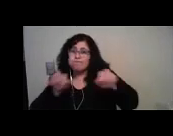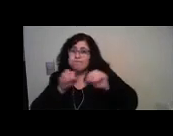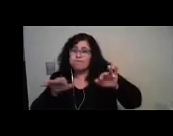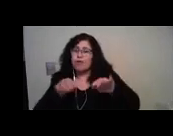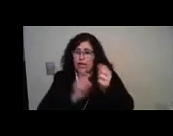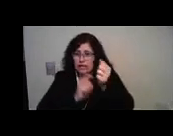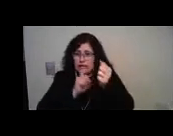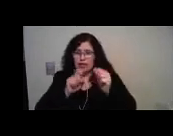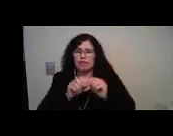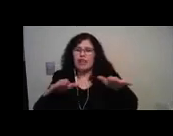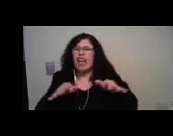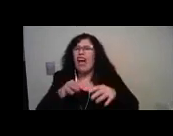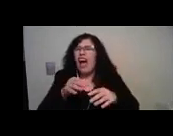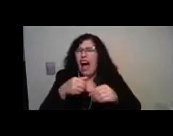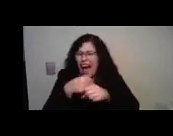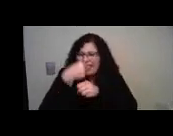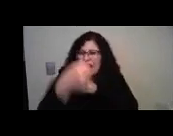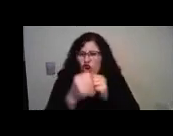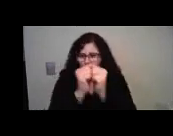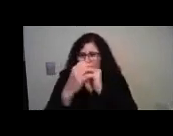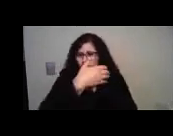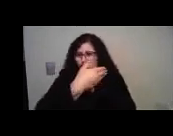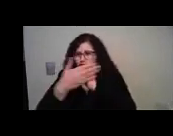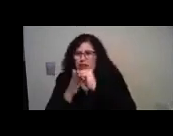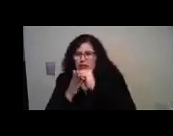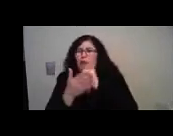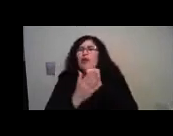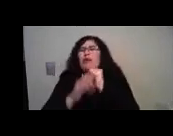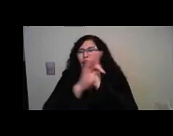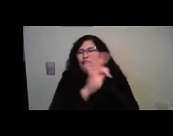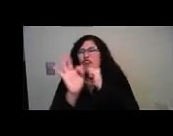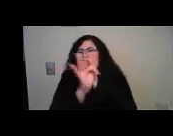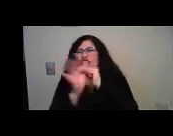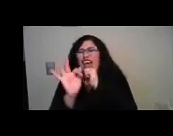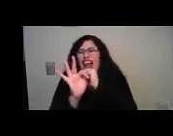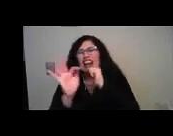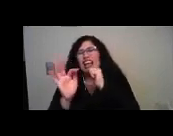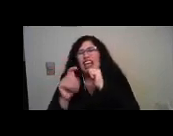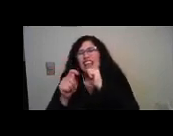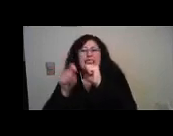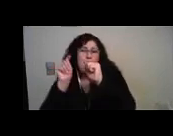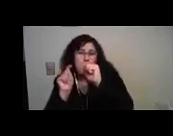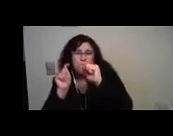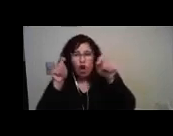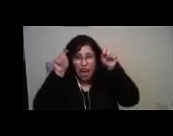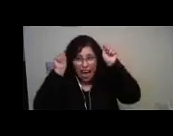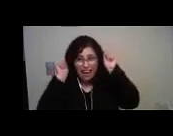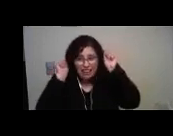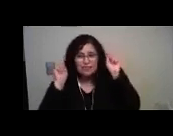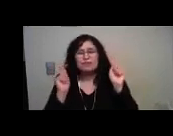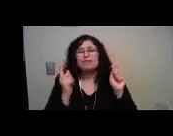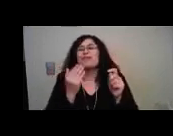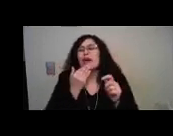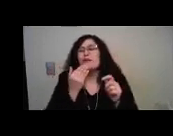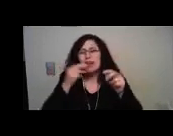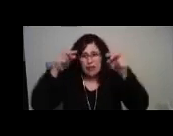porción anterior del encéfalo, básicamente lóbulo frontal, temporal y la parte anterior del lóbulo